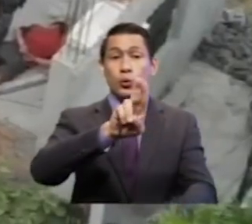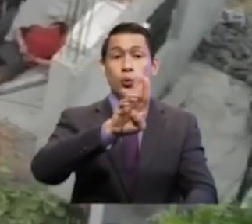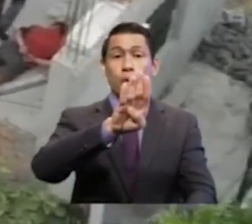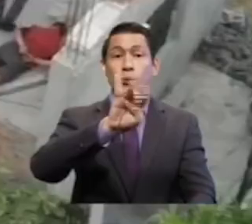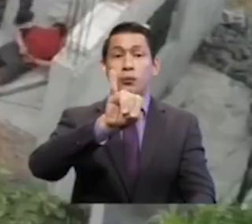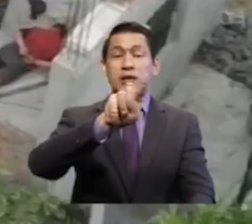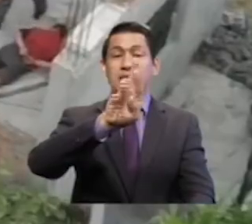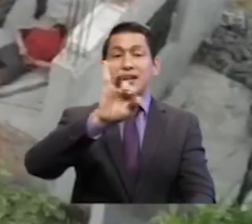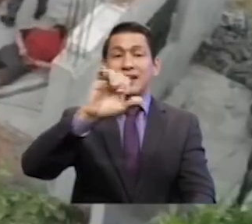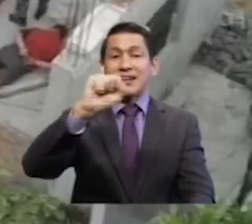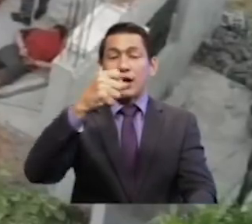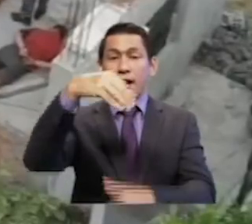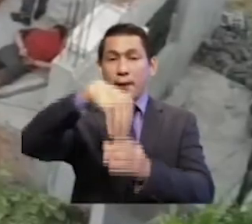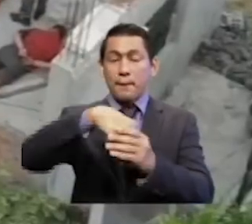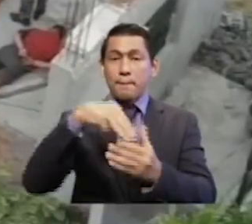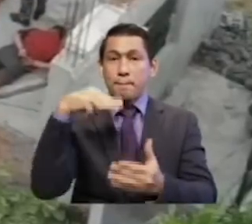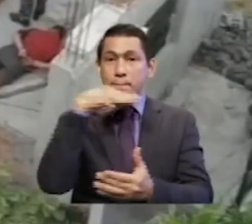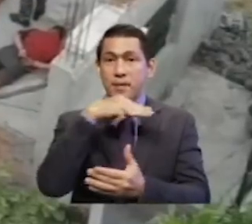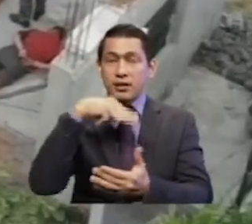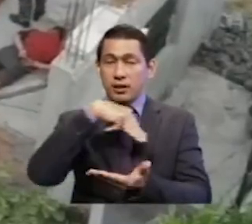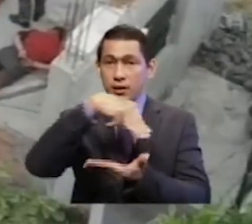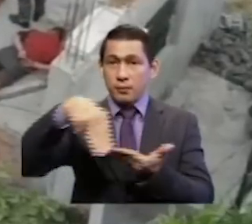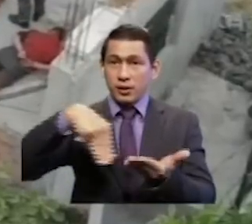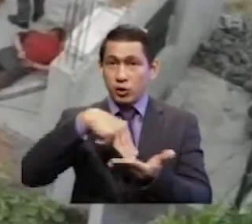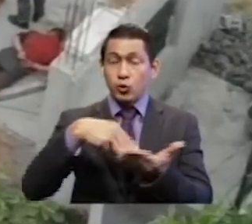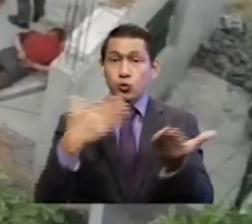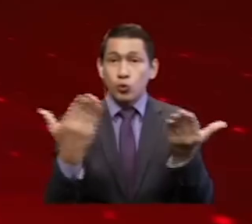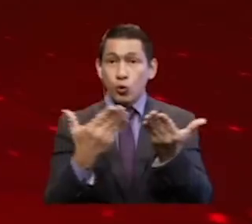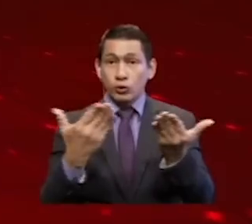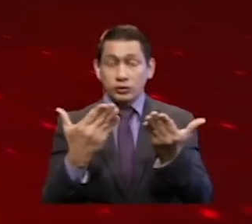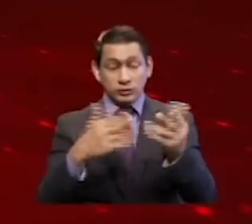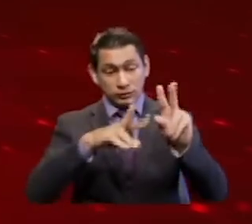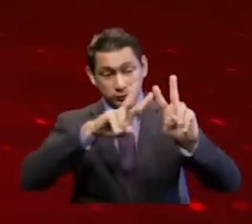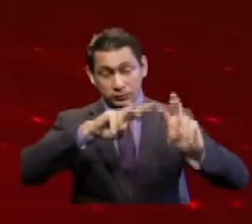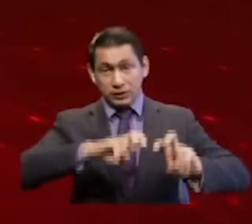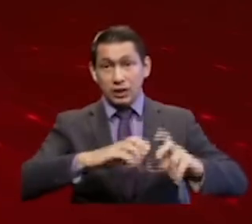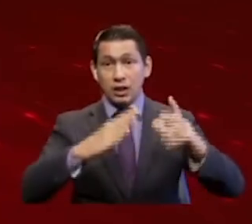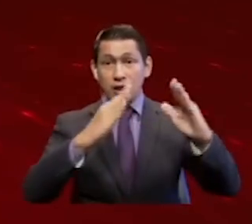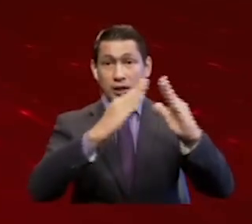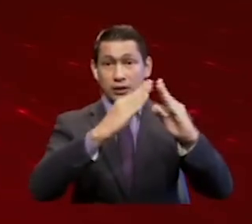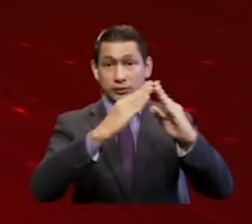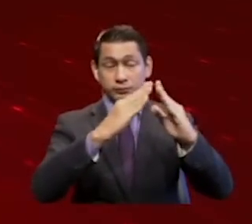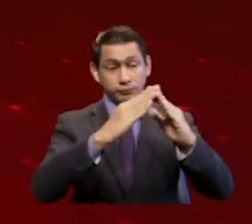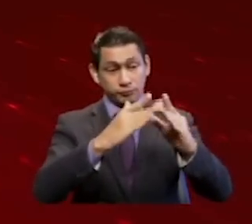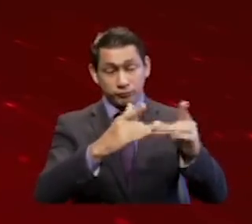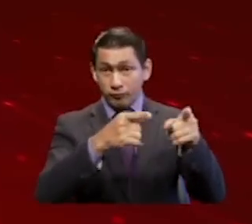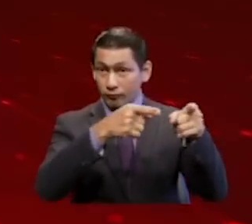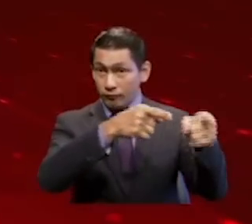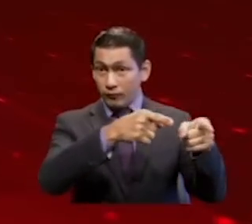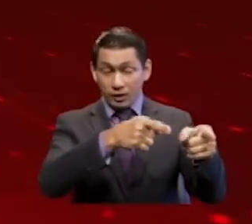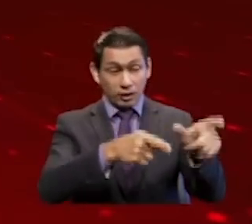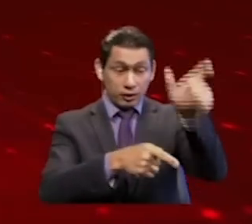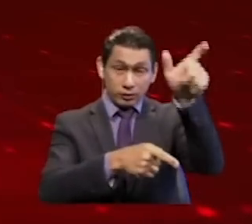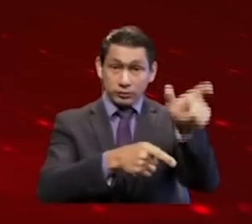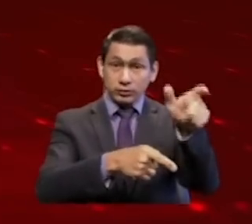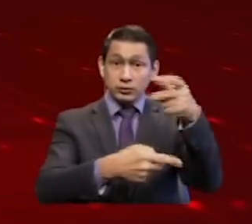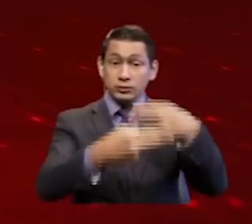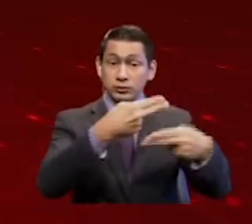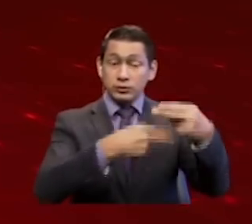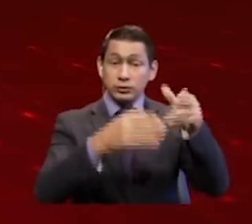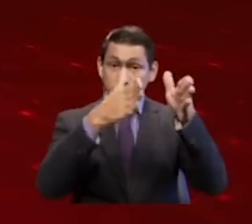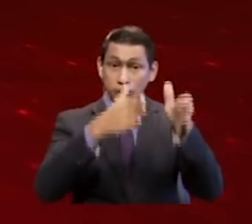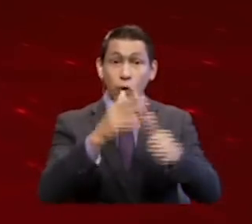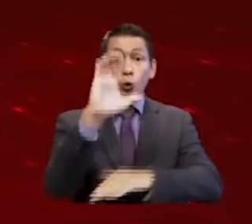ciudad de Manta, provincia de Manabí, donde allanaron un domicilio en el que tenían encerrado a un comerciante de